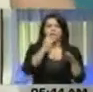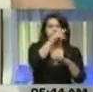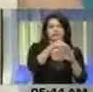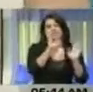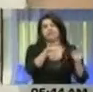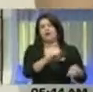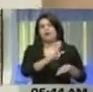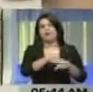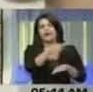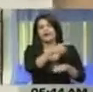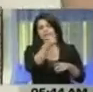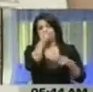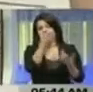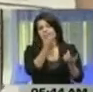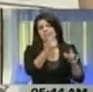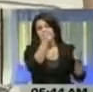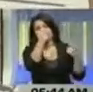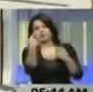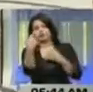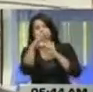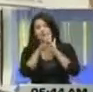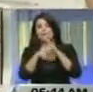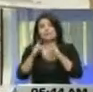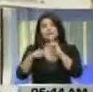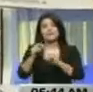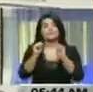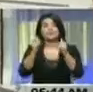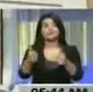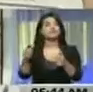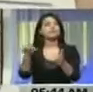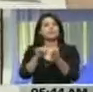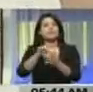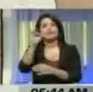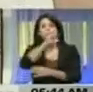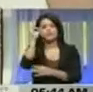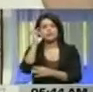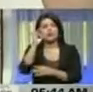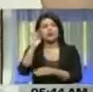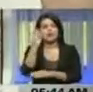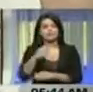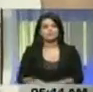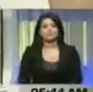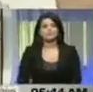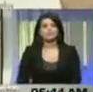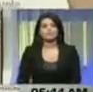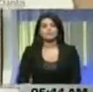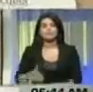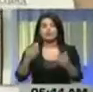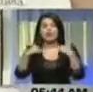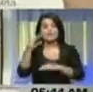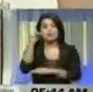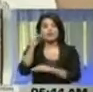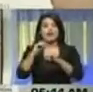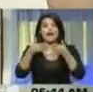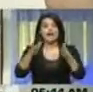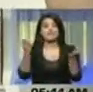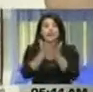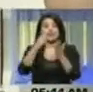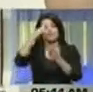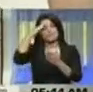están de espalda a la constitución y mañana van a iniciar gira, comienzan en Barquisimeto, Estado Lara. Bolivia, inauguran escuela militar